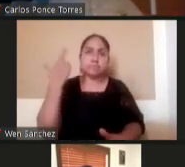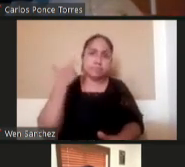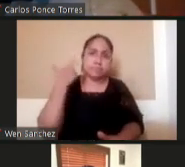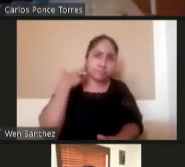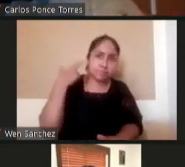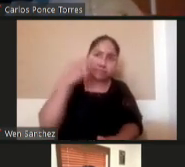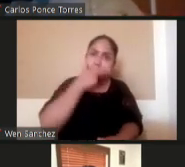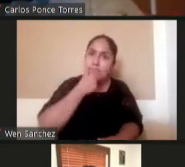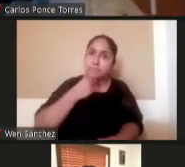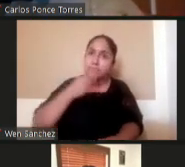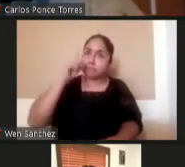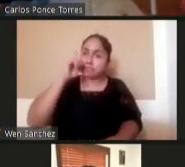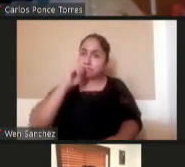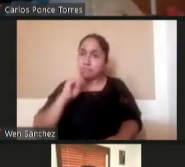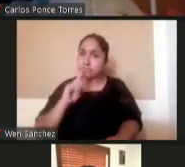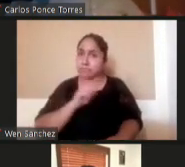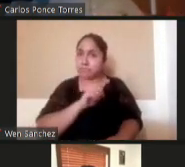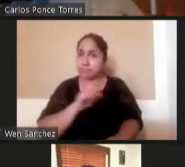regidoras el punto de acuerdo